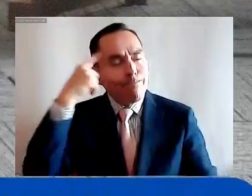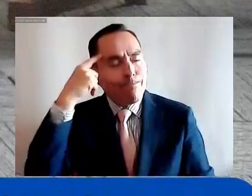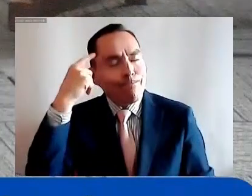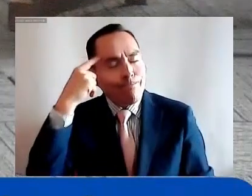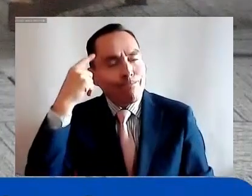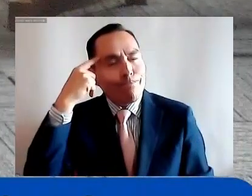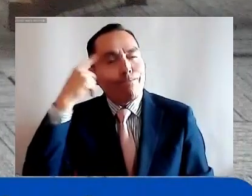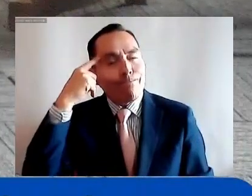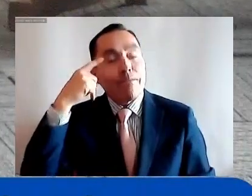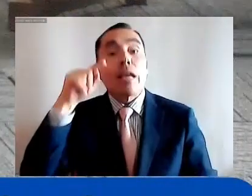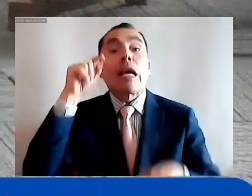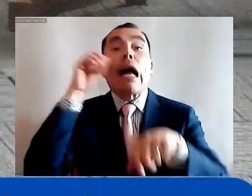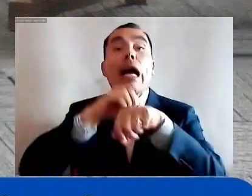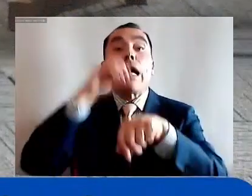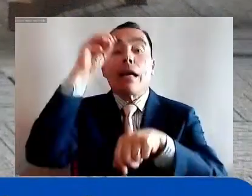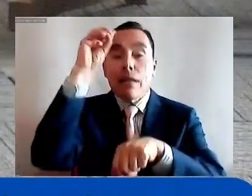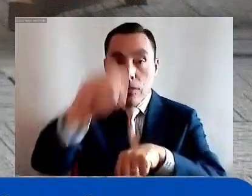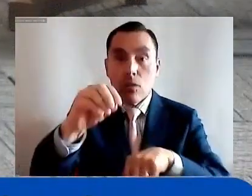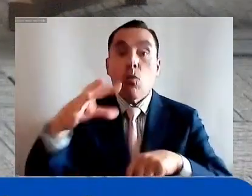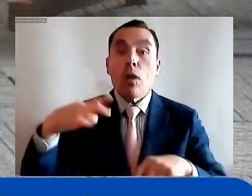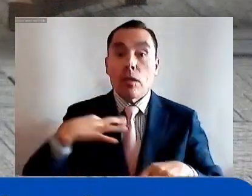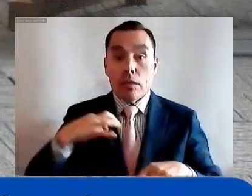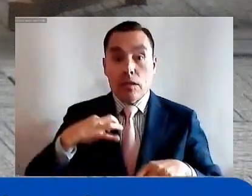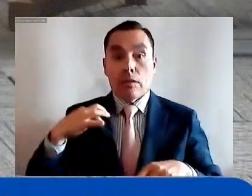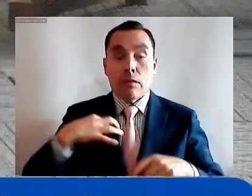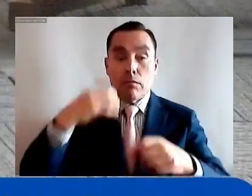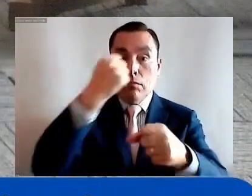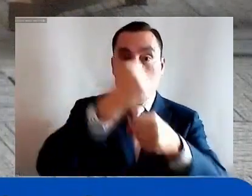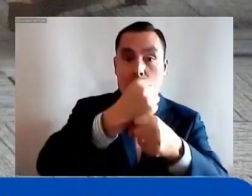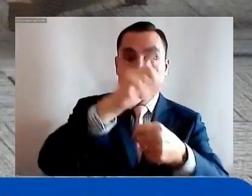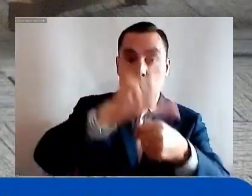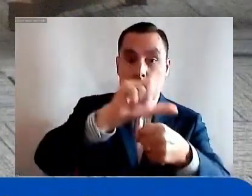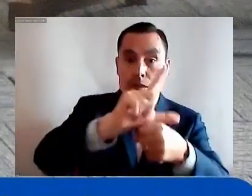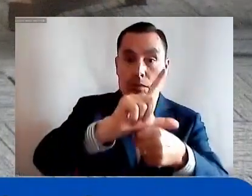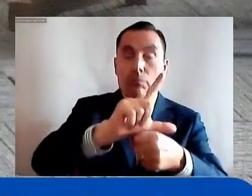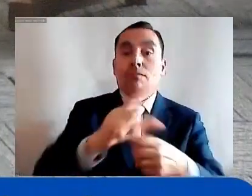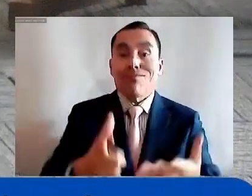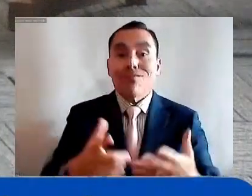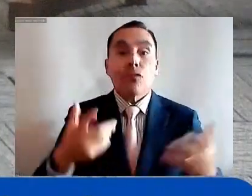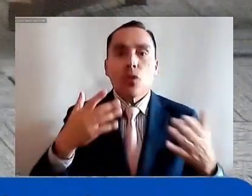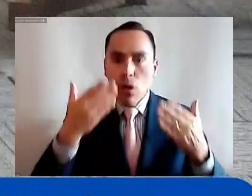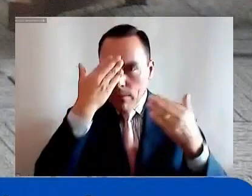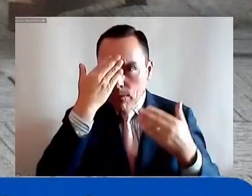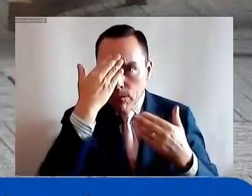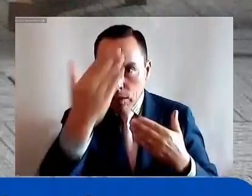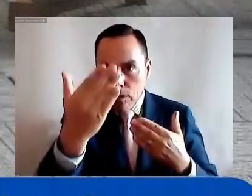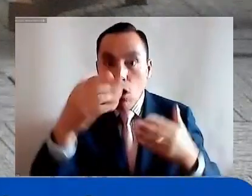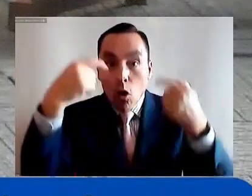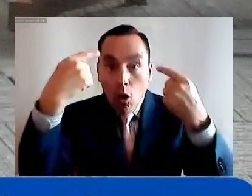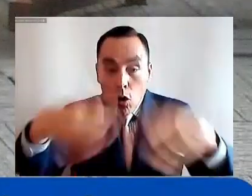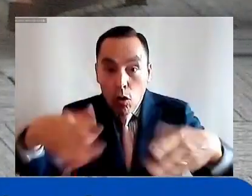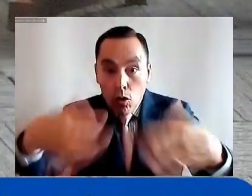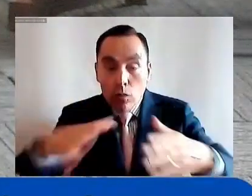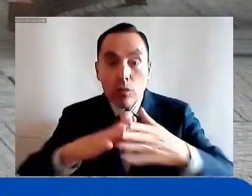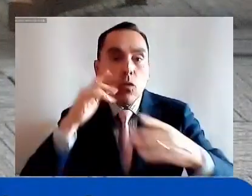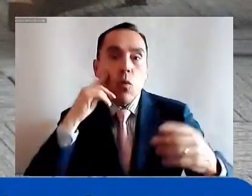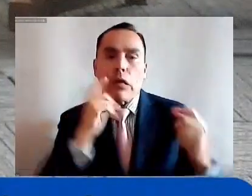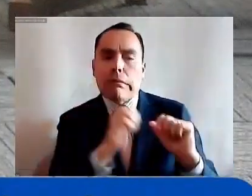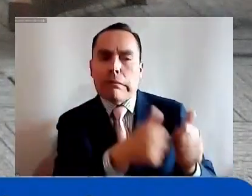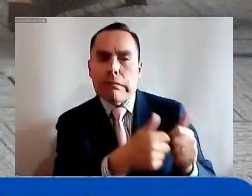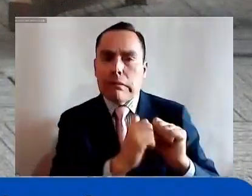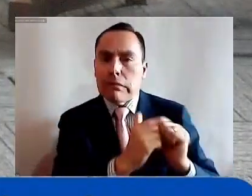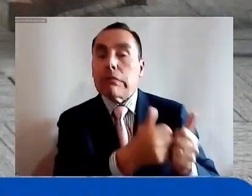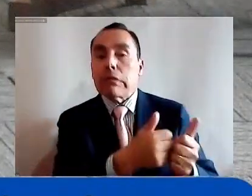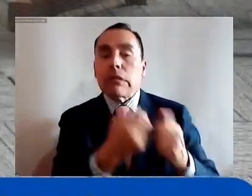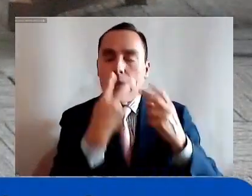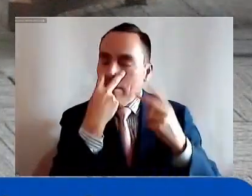el ámbito civil y laboral. Enfrentamos, entre otros, el desafío de visibilizar y